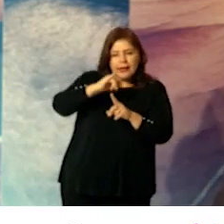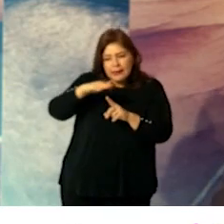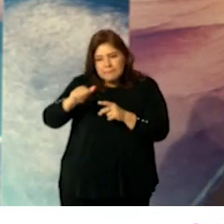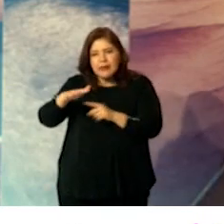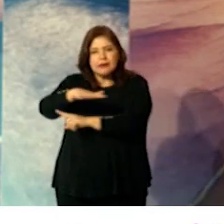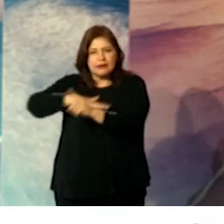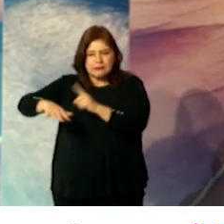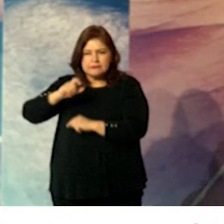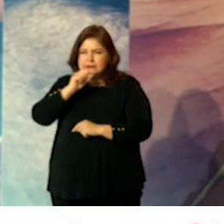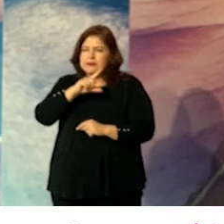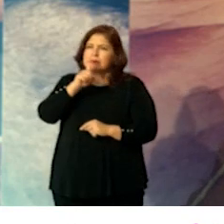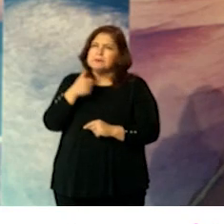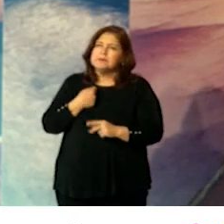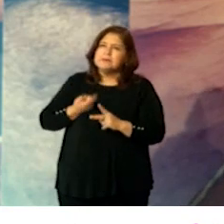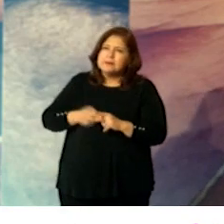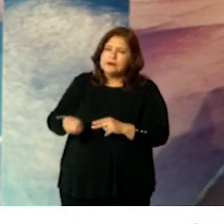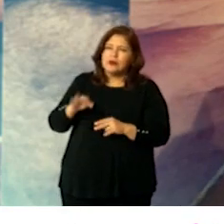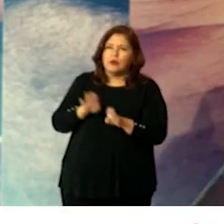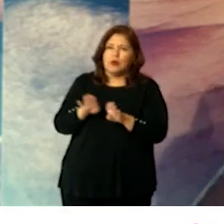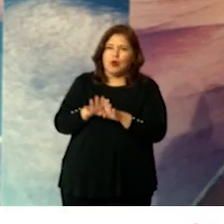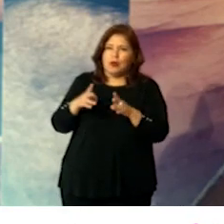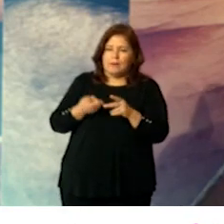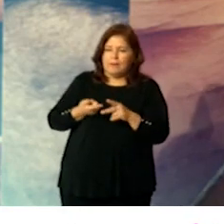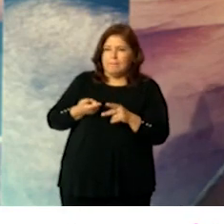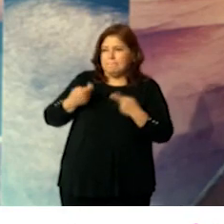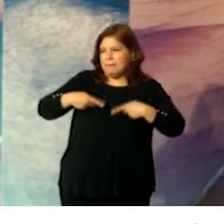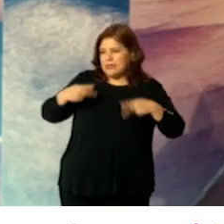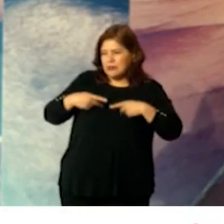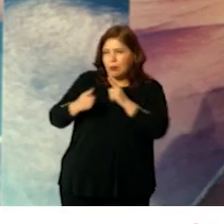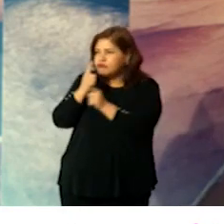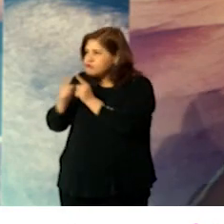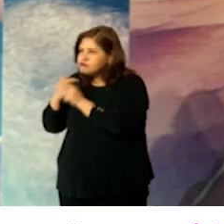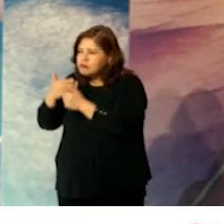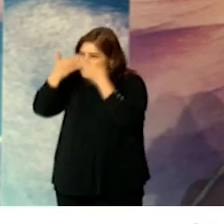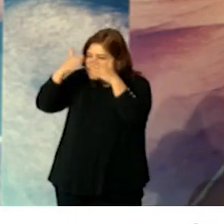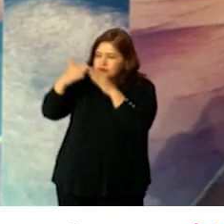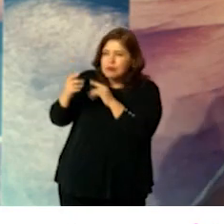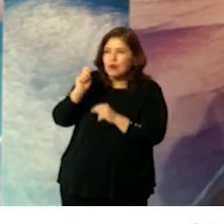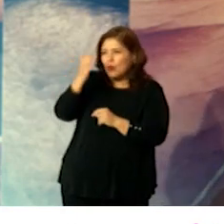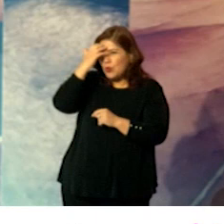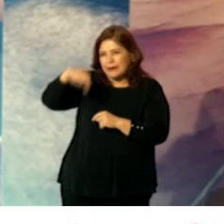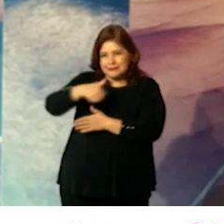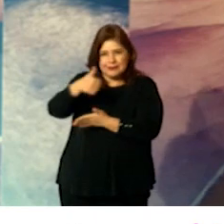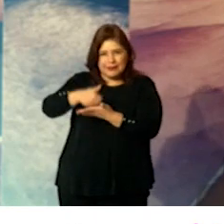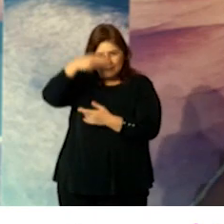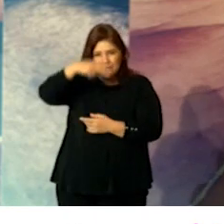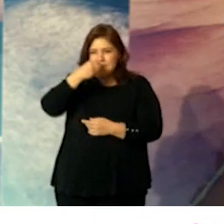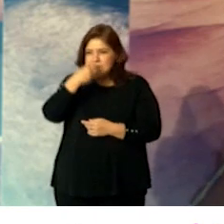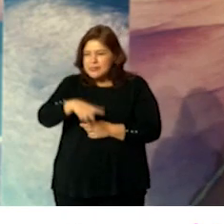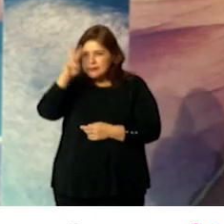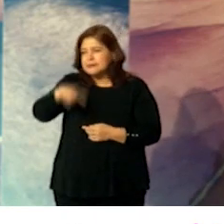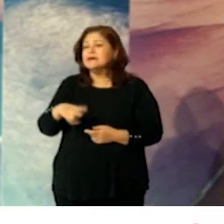que empezamos con personas maravillosas que me llevó la vida a conocer aquí en la Ciudad de México,